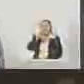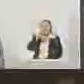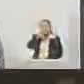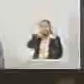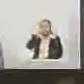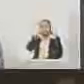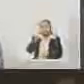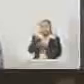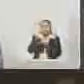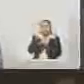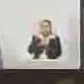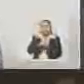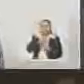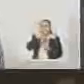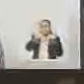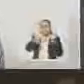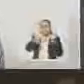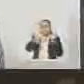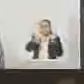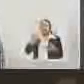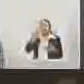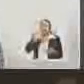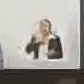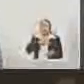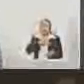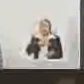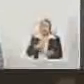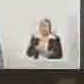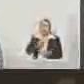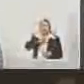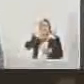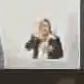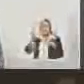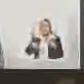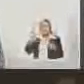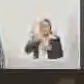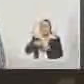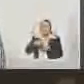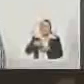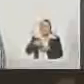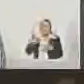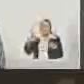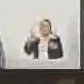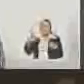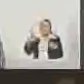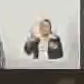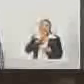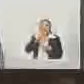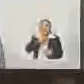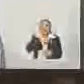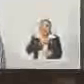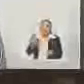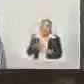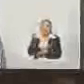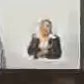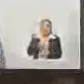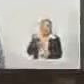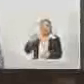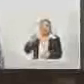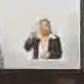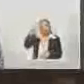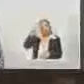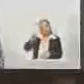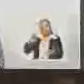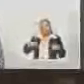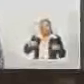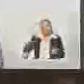cártel de personas que no tienen escrúpulos. Todos los problemas que tenemos en Benito Juárez se hubieran podido resolver si se hubieran atendido